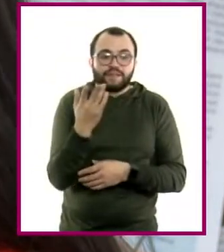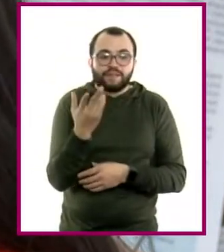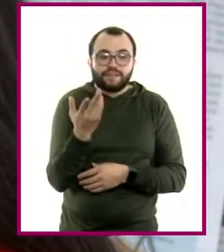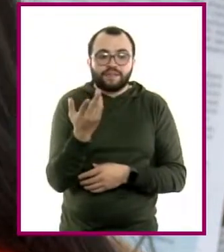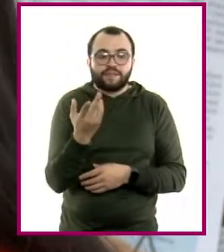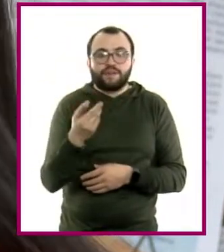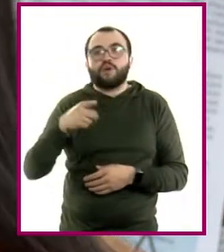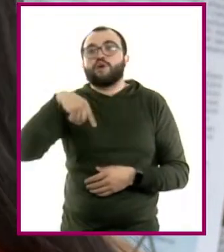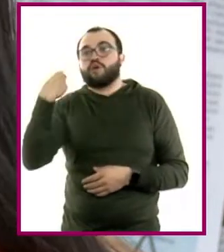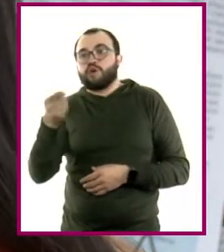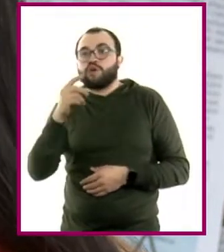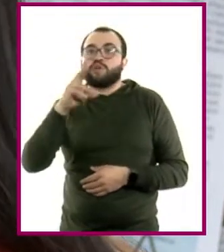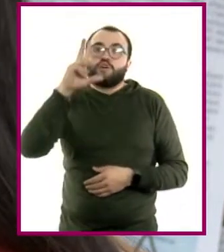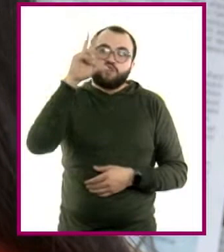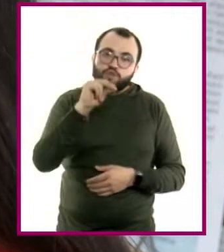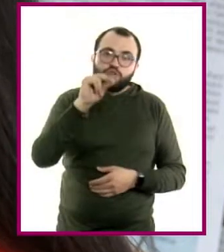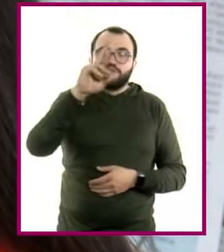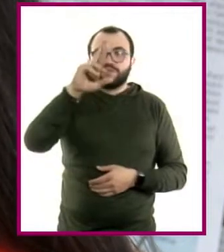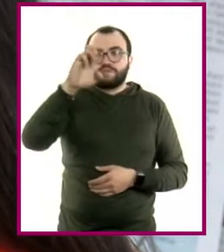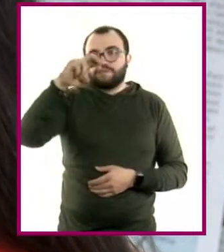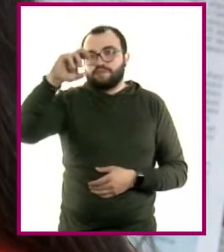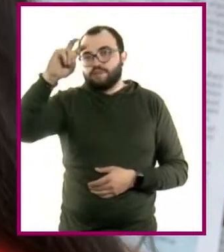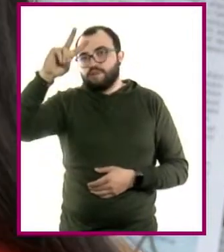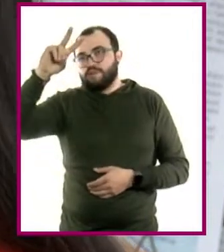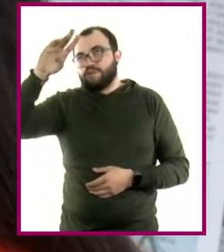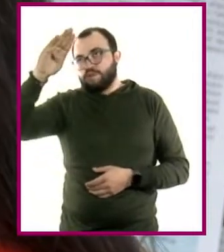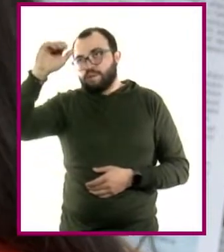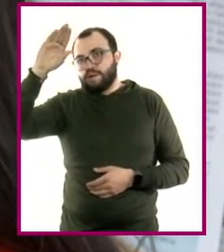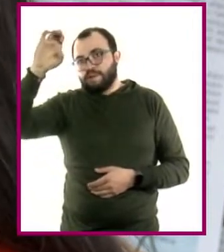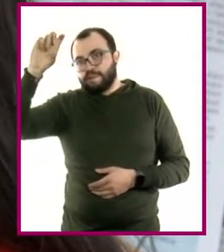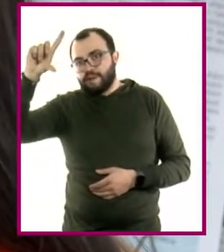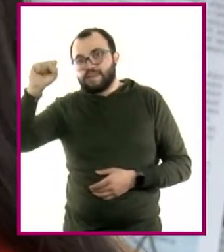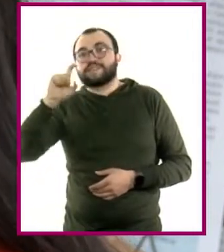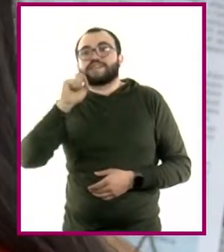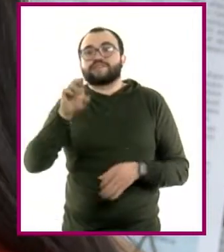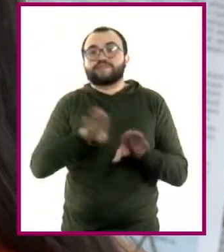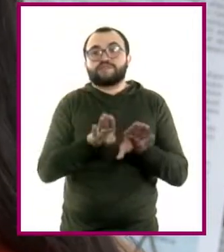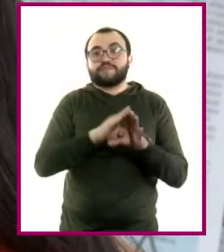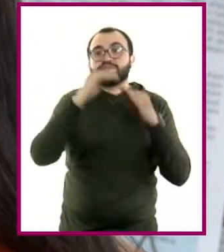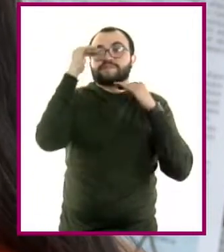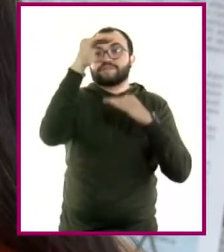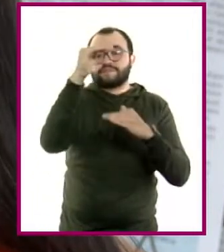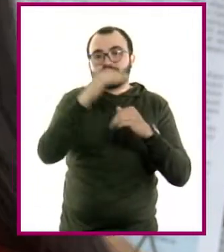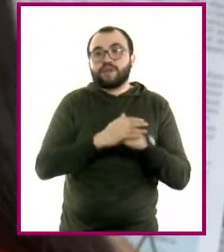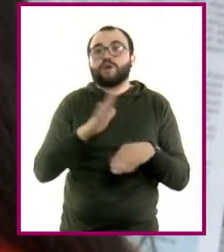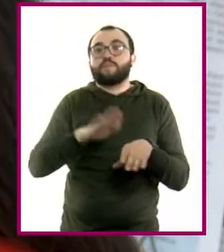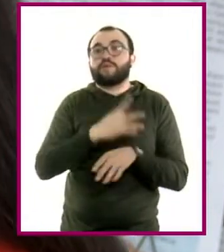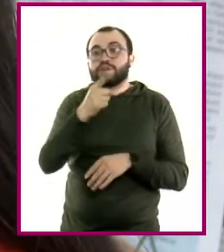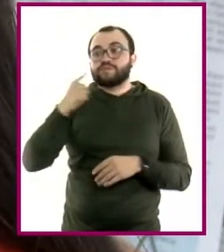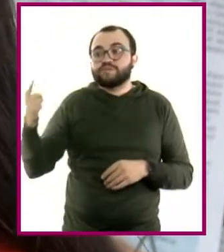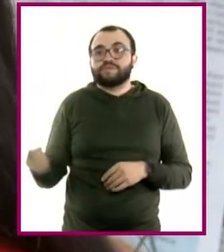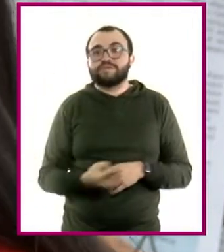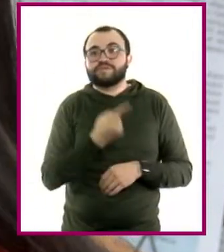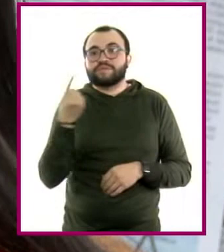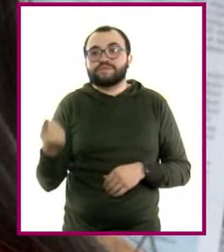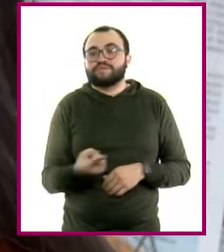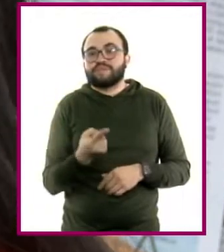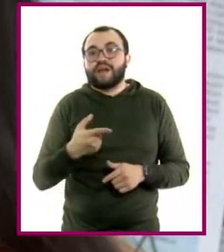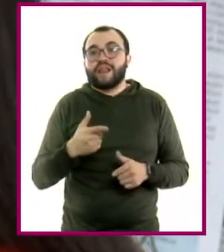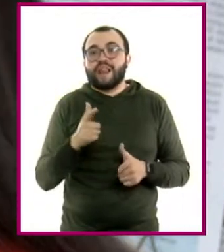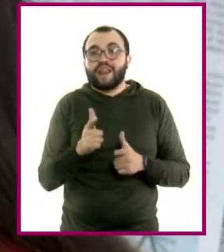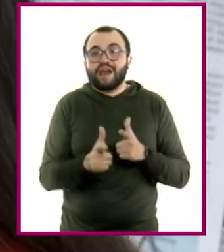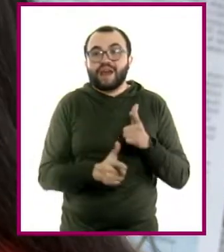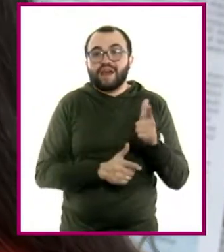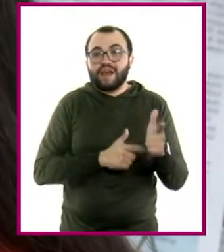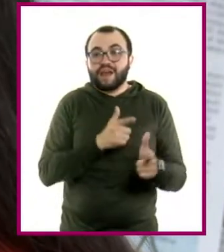no renovables, que son aquellos elementos de la naturaleza que son limitados, ya que su ciclo de renovación es lento. Son